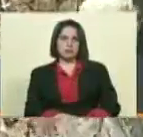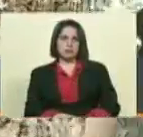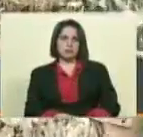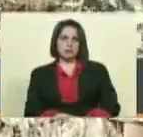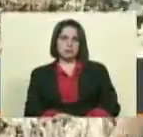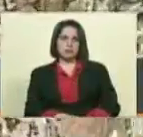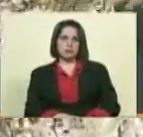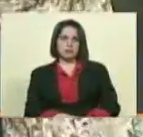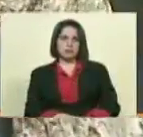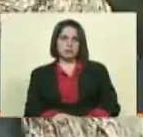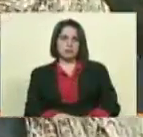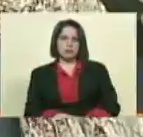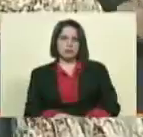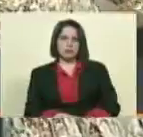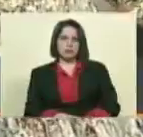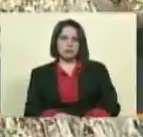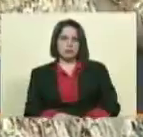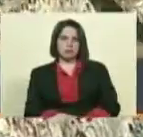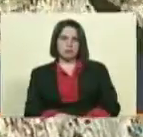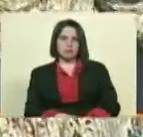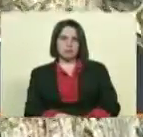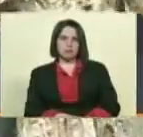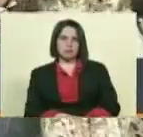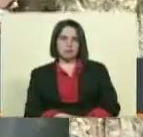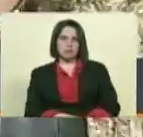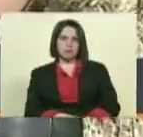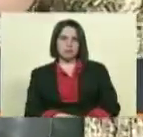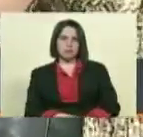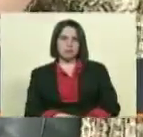para conseguir la paz. No.